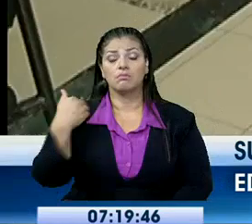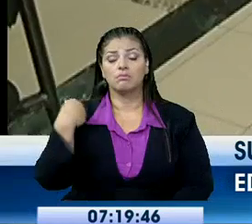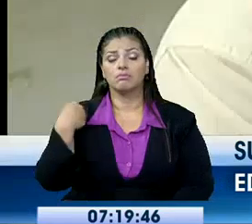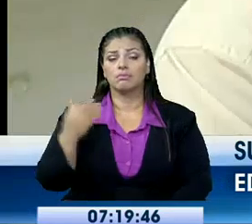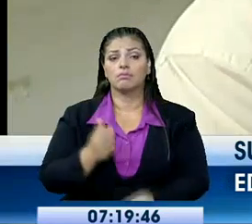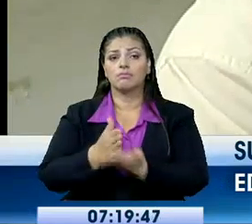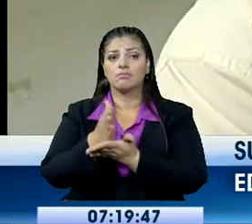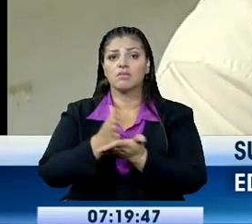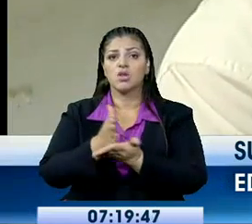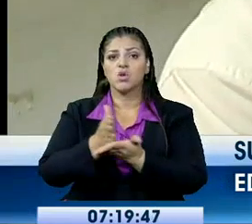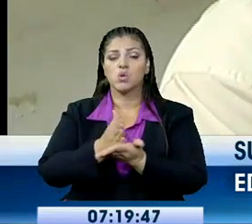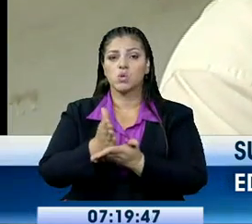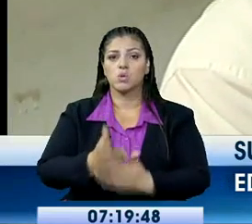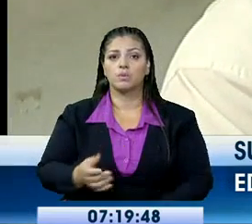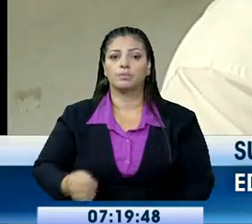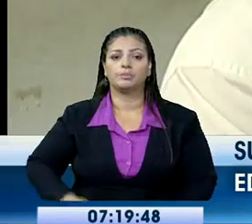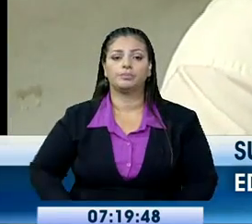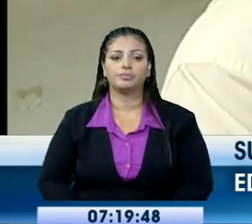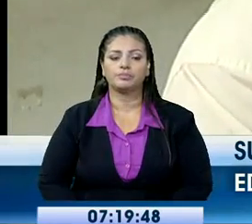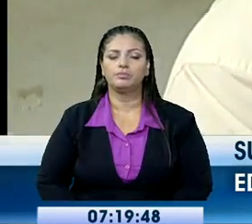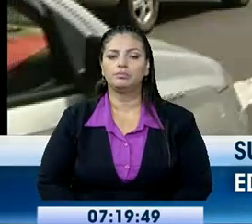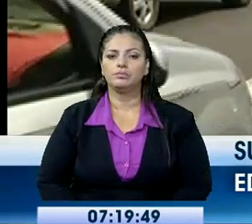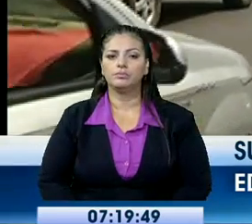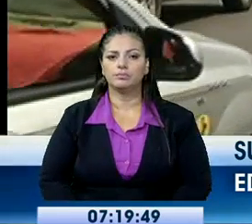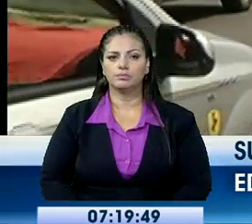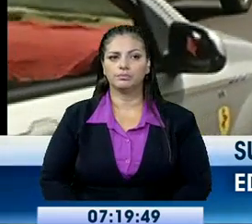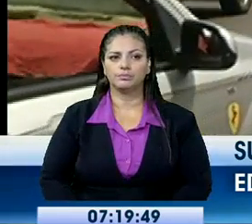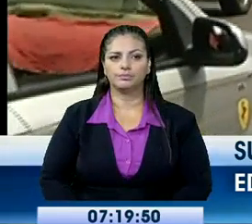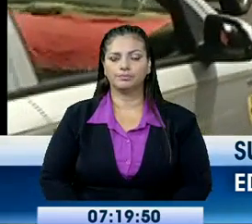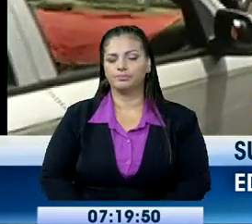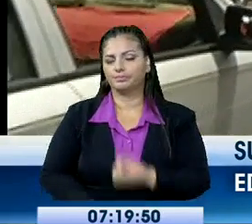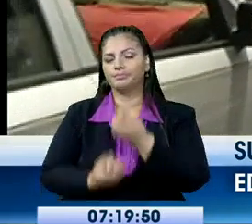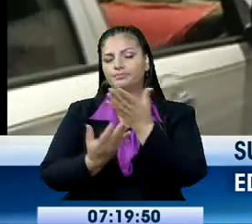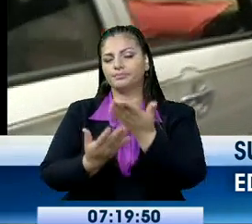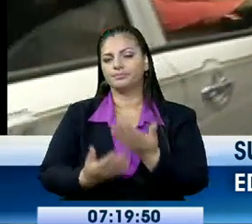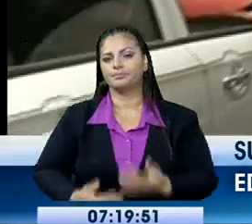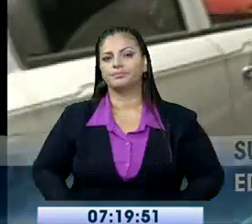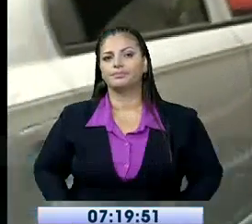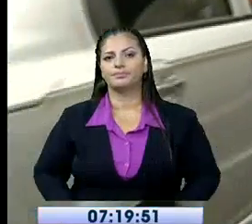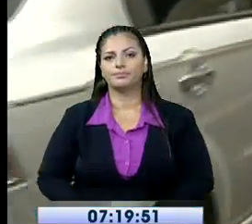estaban sustrayéndole dicho celular. Informó José Morales.